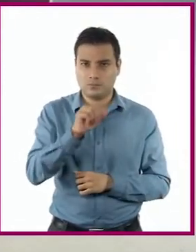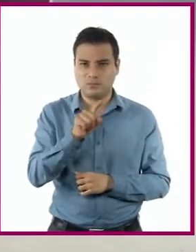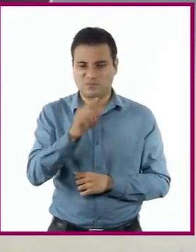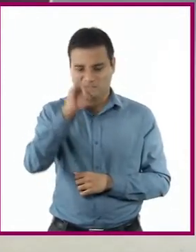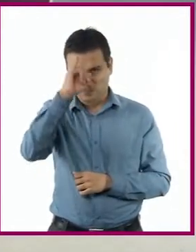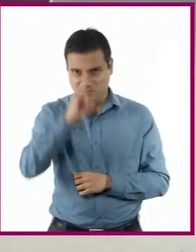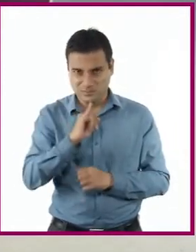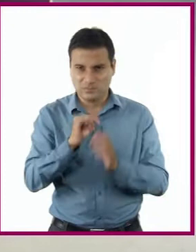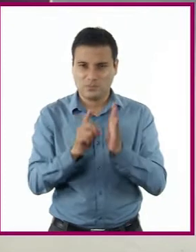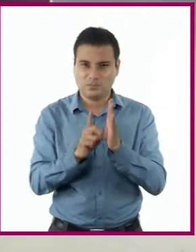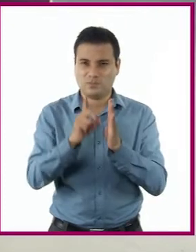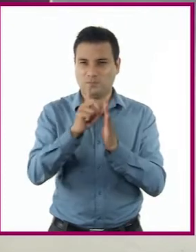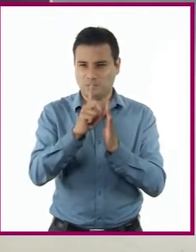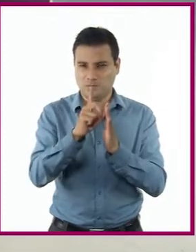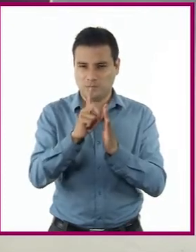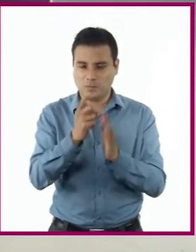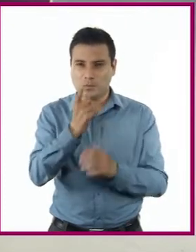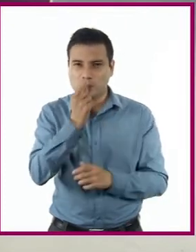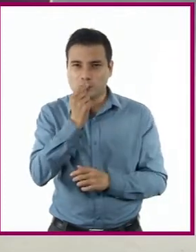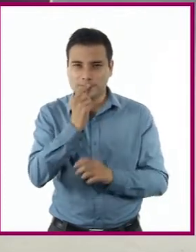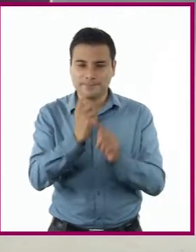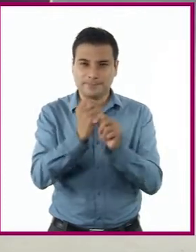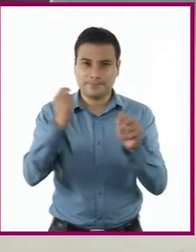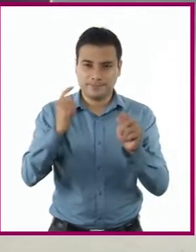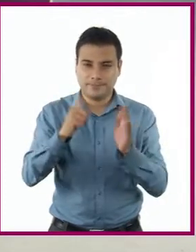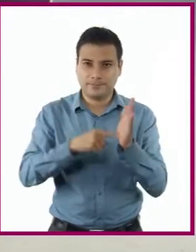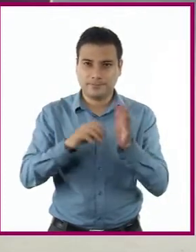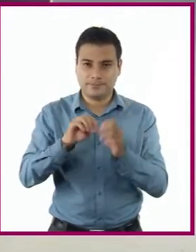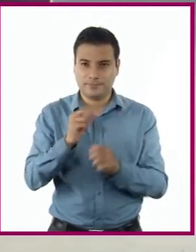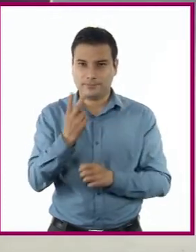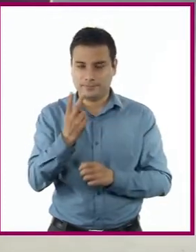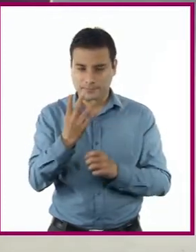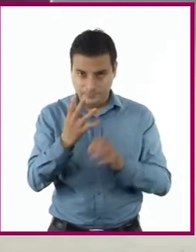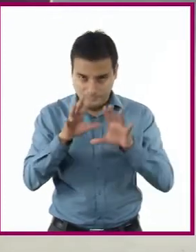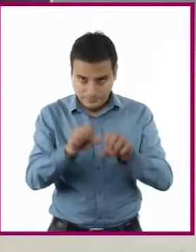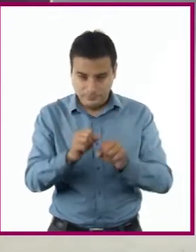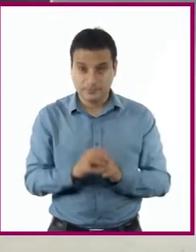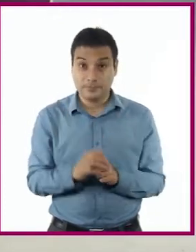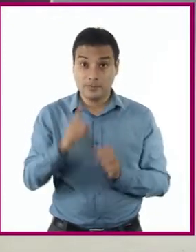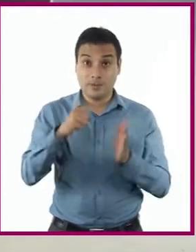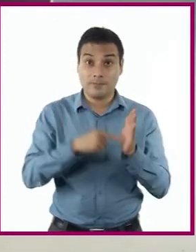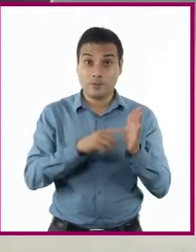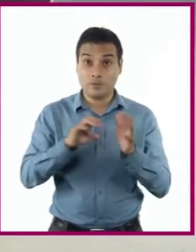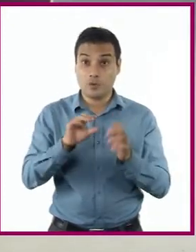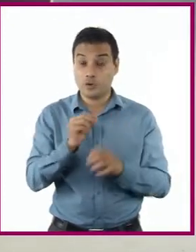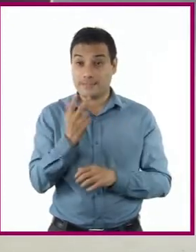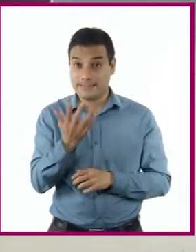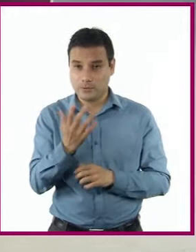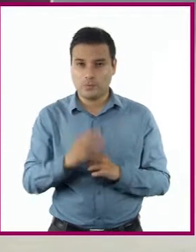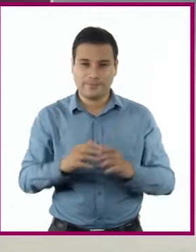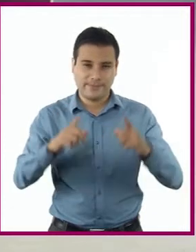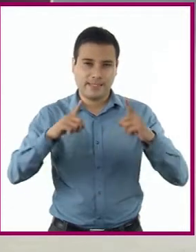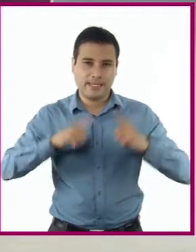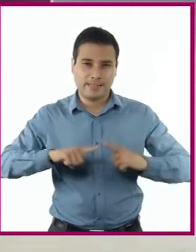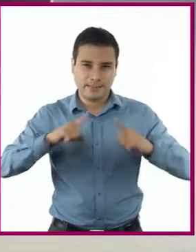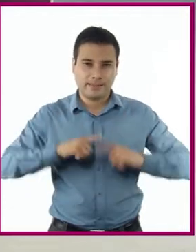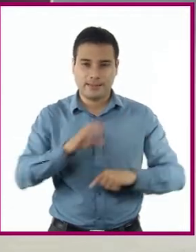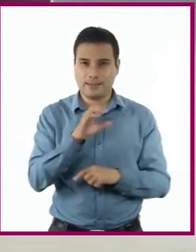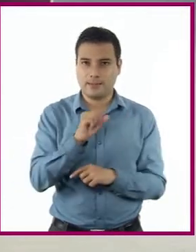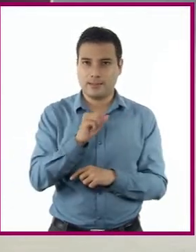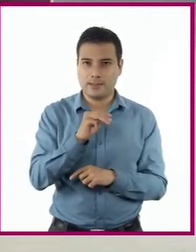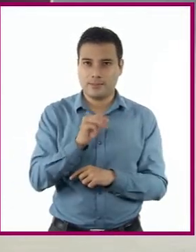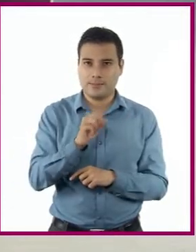Departamento de Policía y Tránsito en 1984. En 1985, el agente Enrique